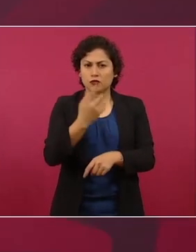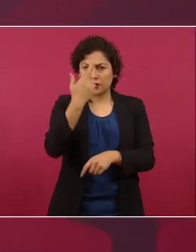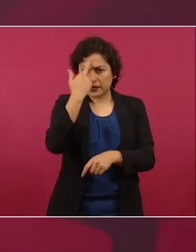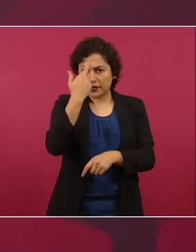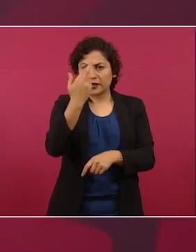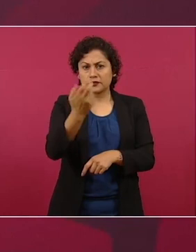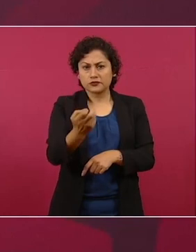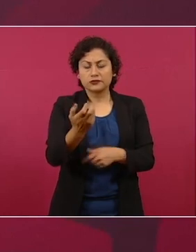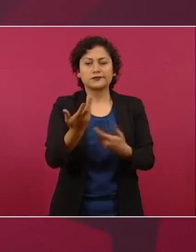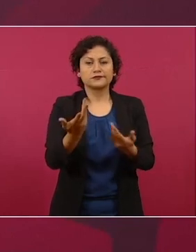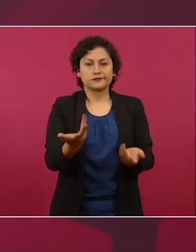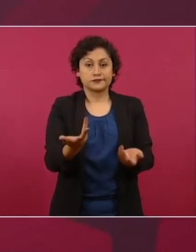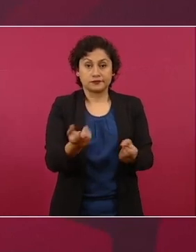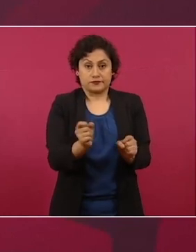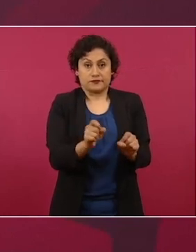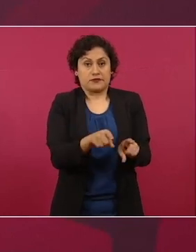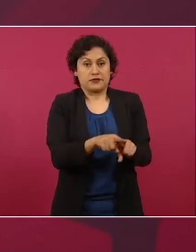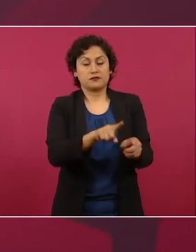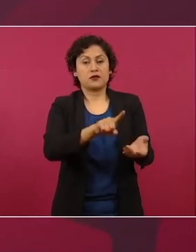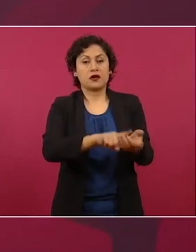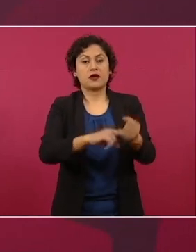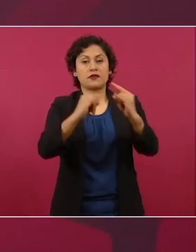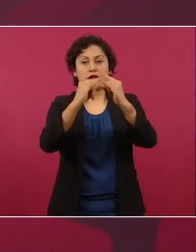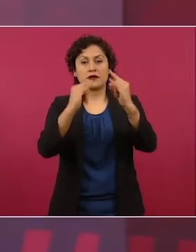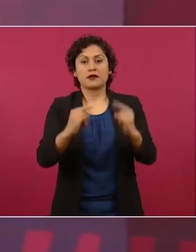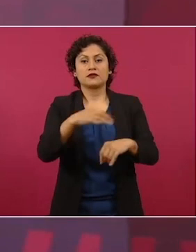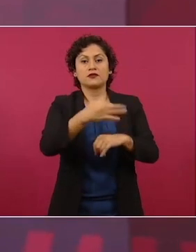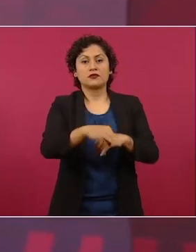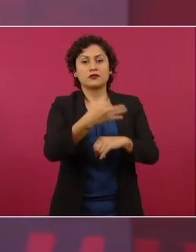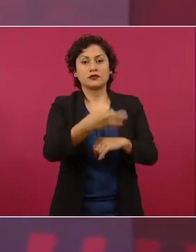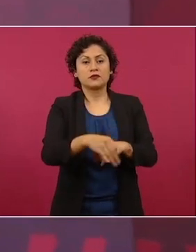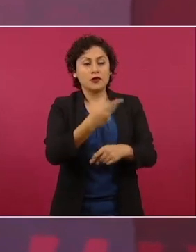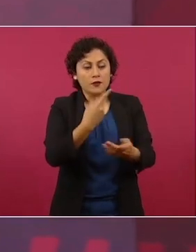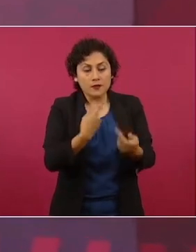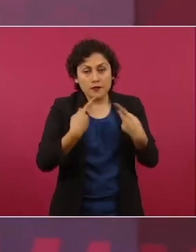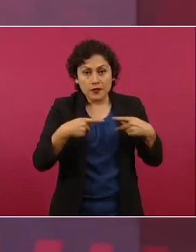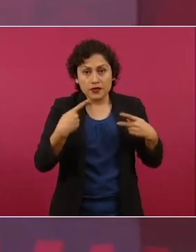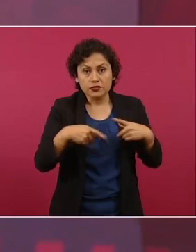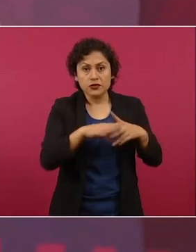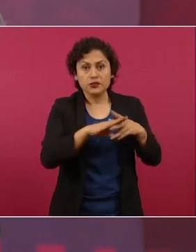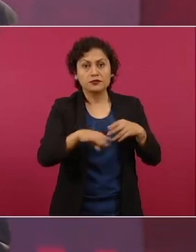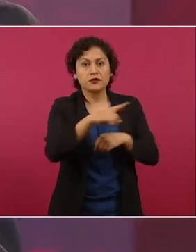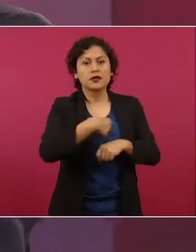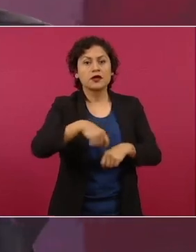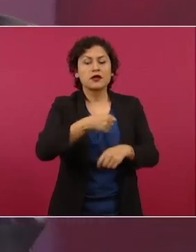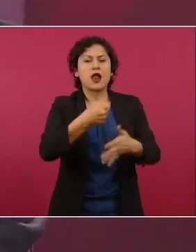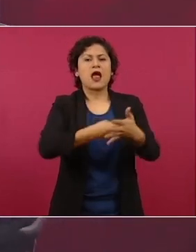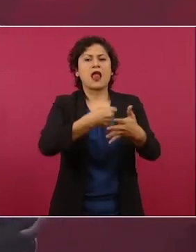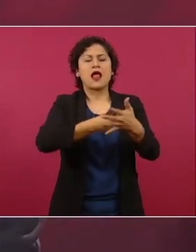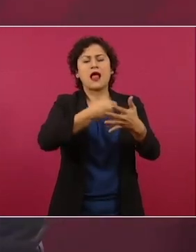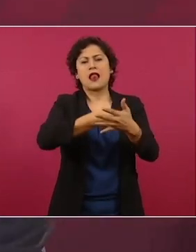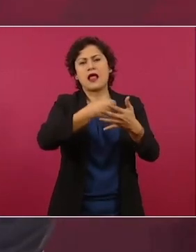protesta que ellos iniciaron a partir, suponemos, de que